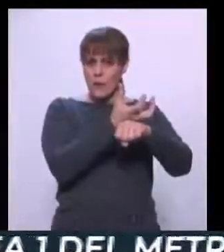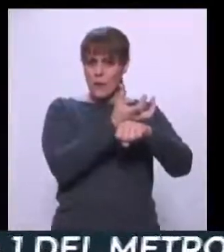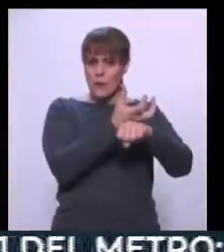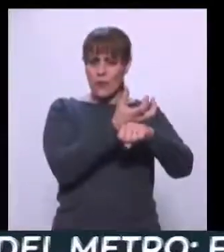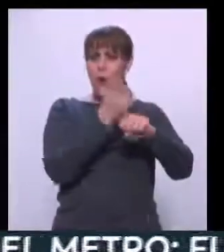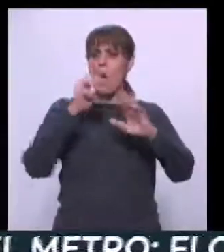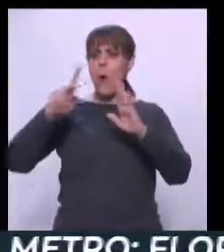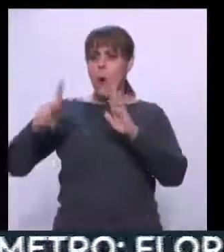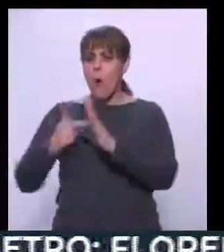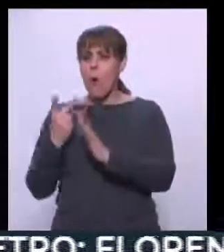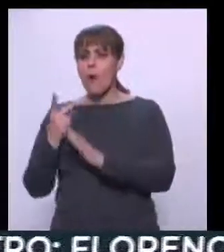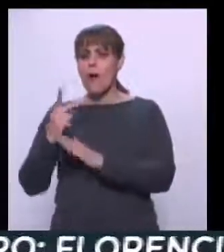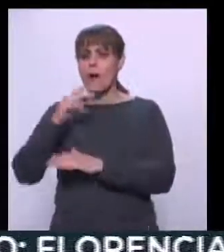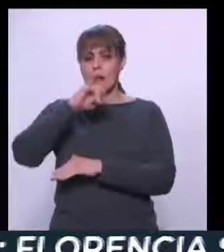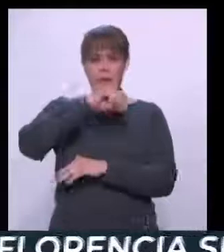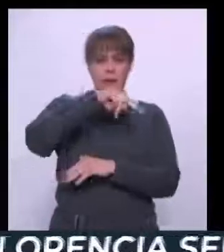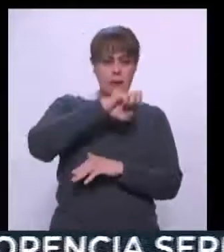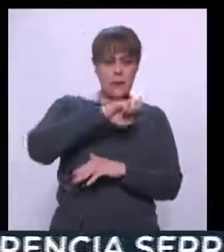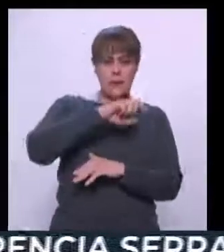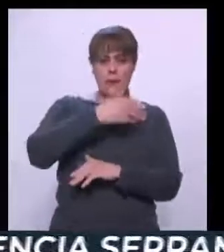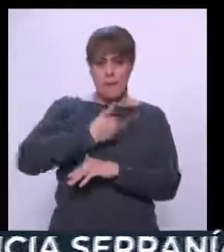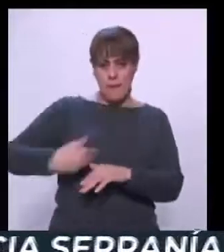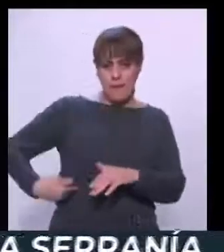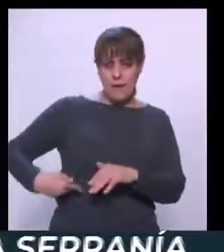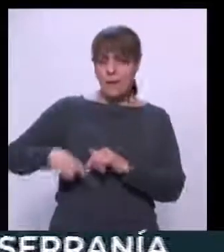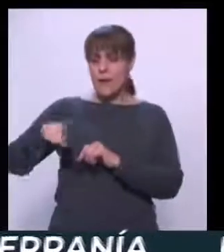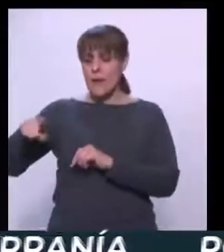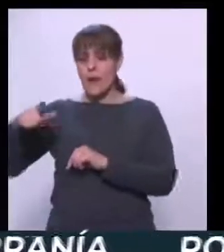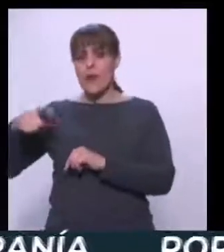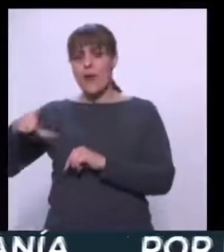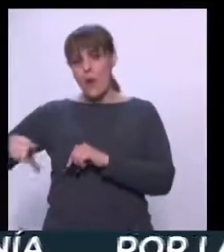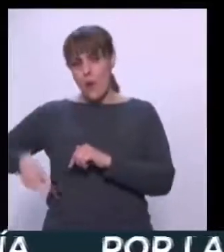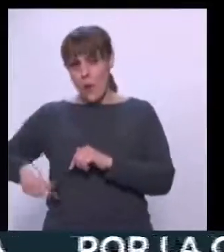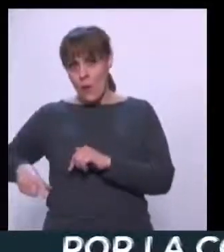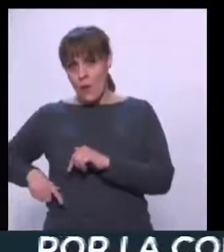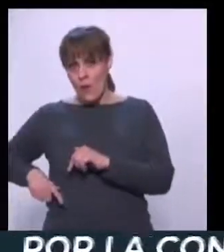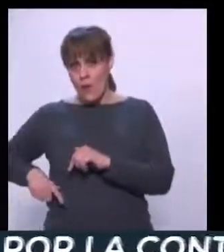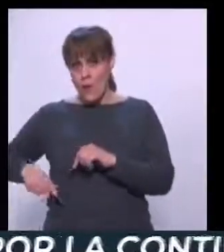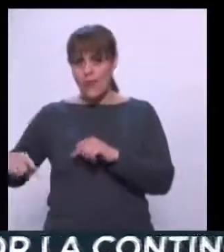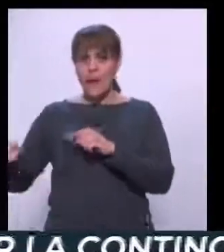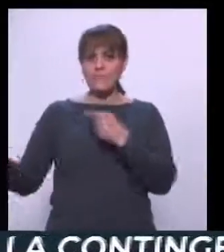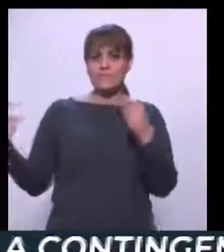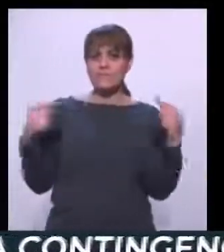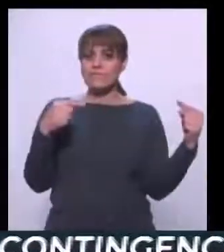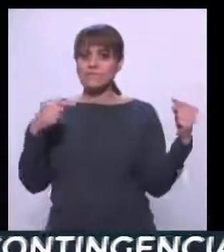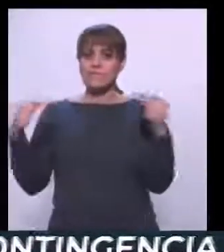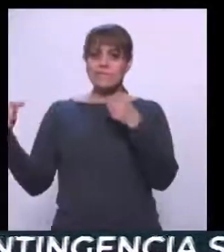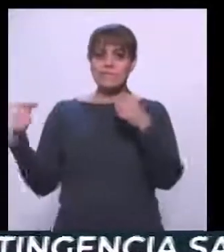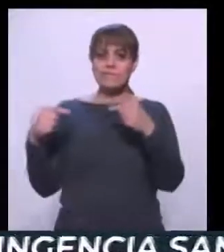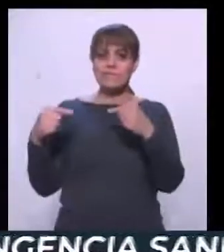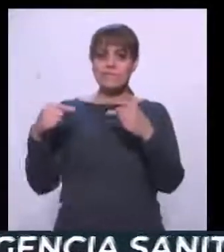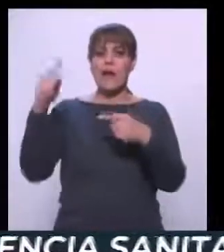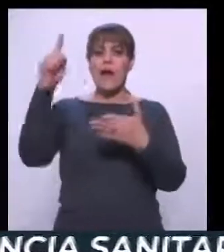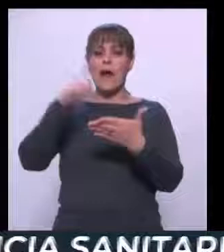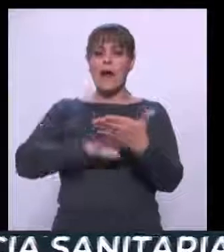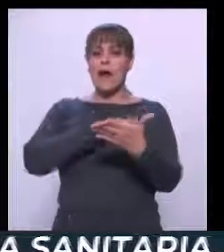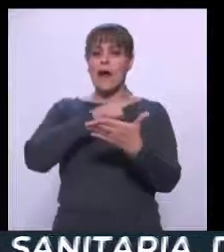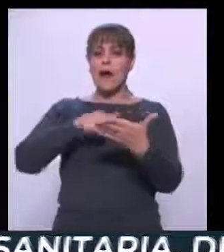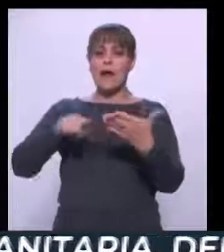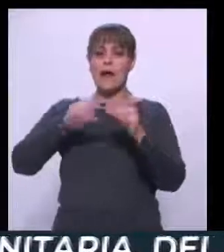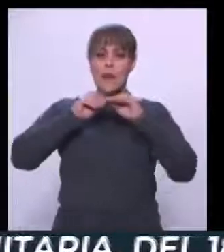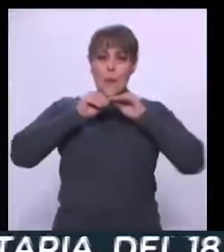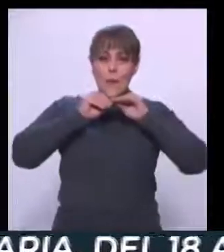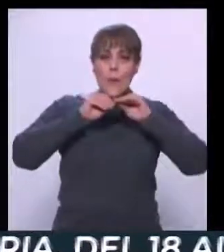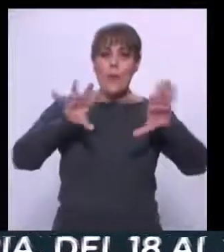desencuentro entre el presidente del INE y el gobierno por la intención del primero de que las mañaneras dejen de ser transmitidas como parte de la veda